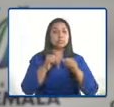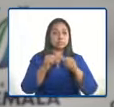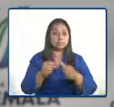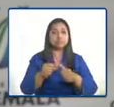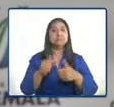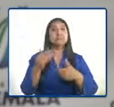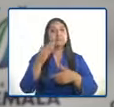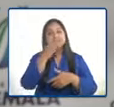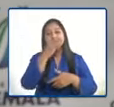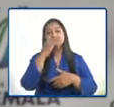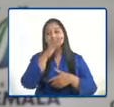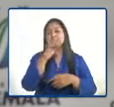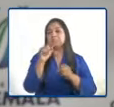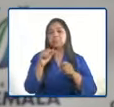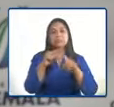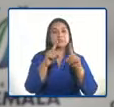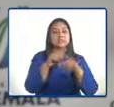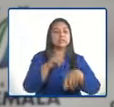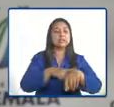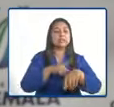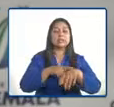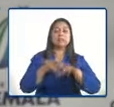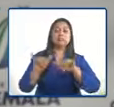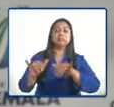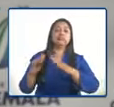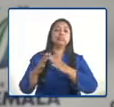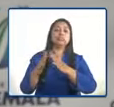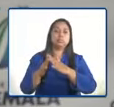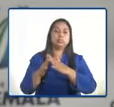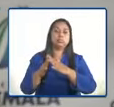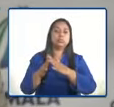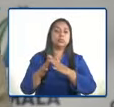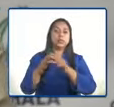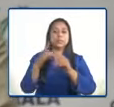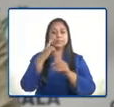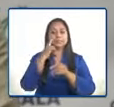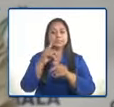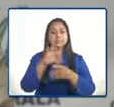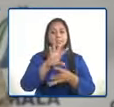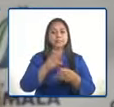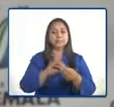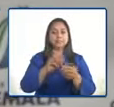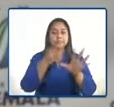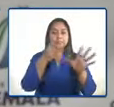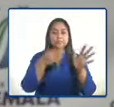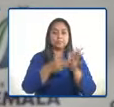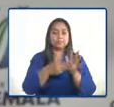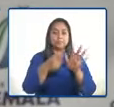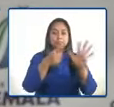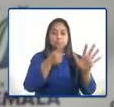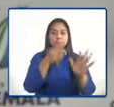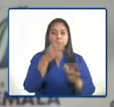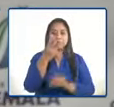operando en horario de toque de queda. Les comento que tenemos un total de